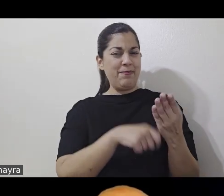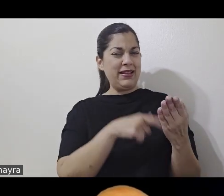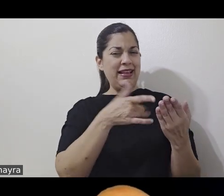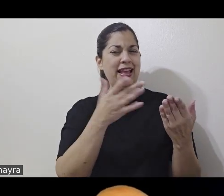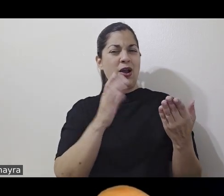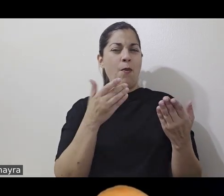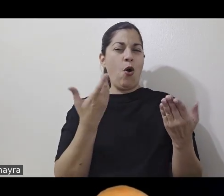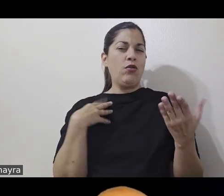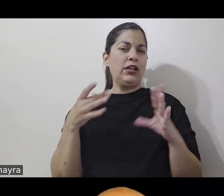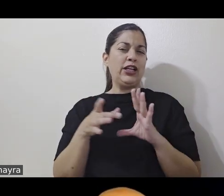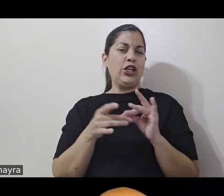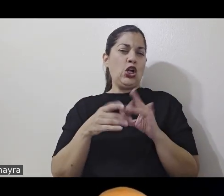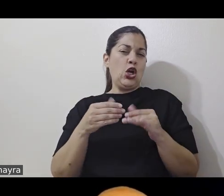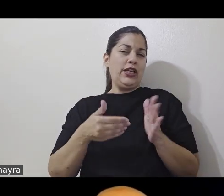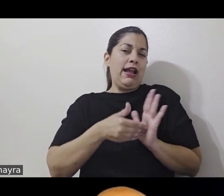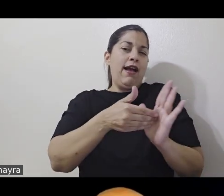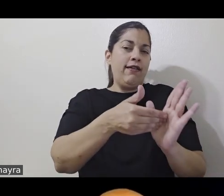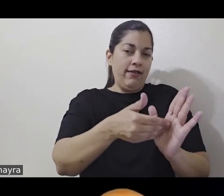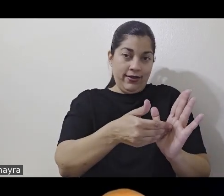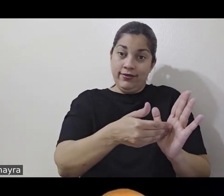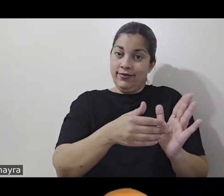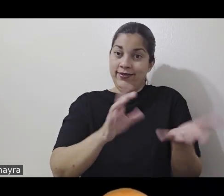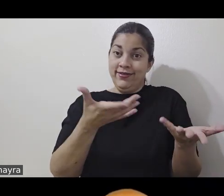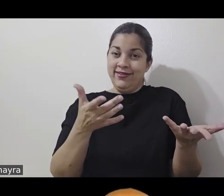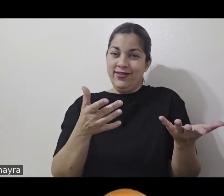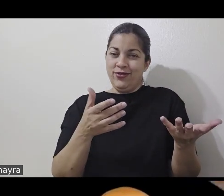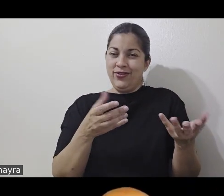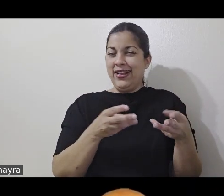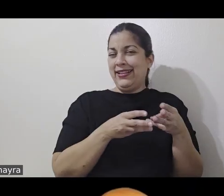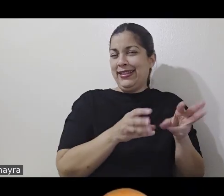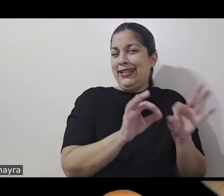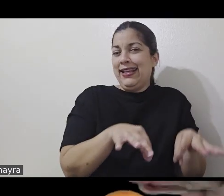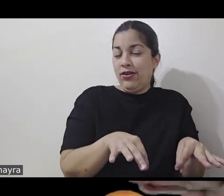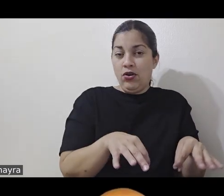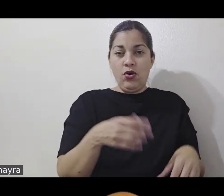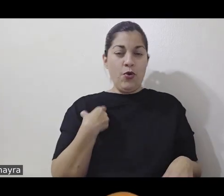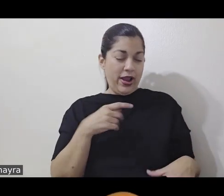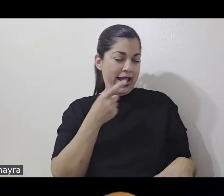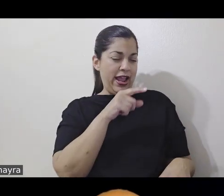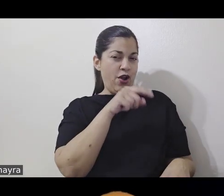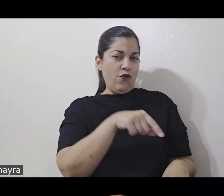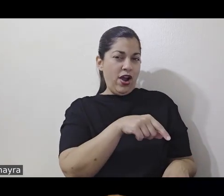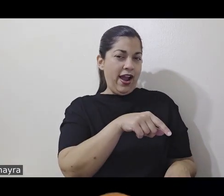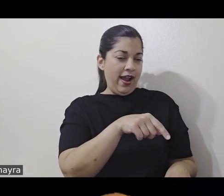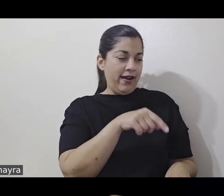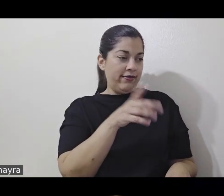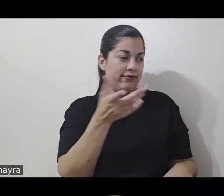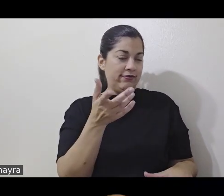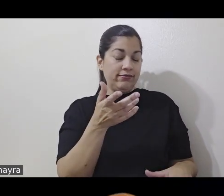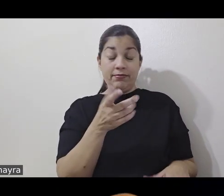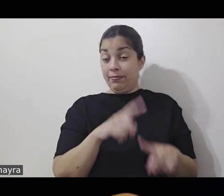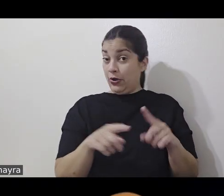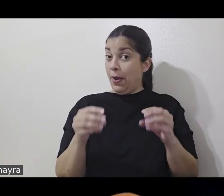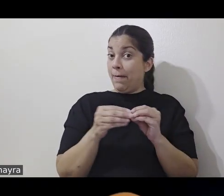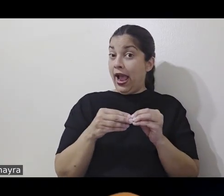de crónica, ¿verdad? El estilo sería como una crónica estaba aquí, ¿qué hizo? Pero la crónica es